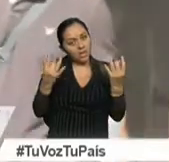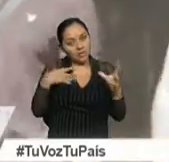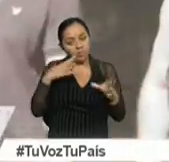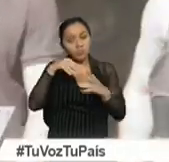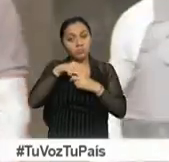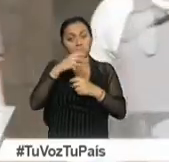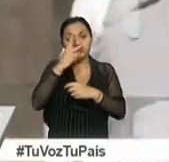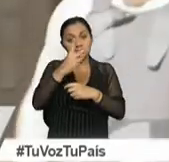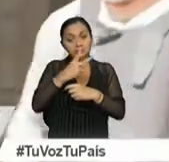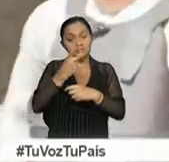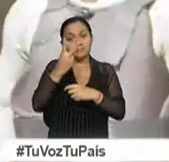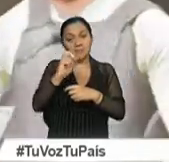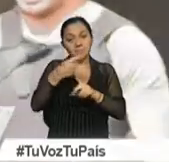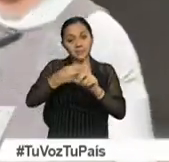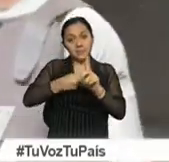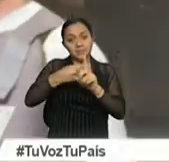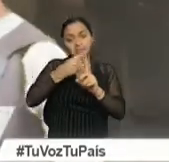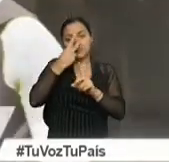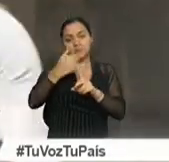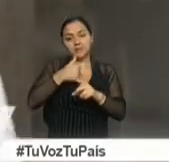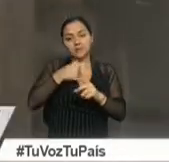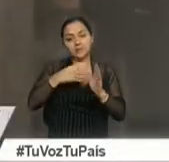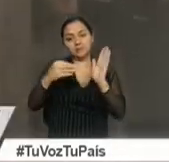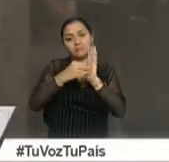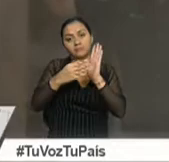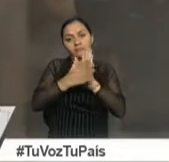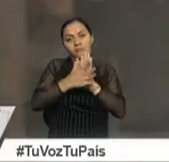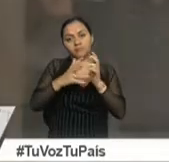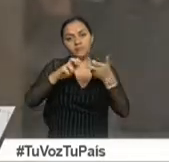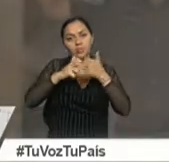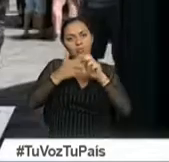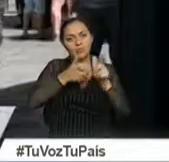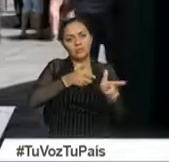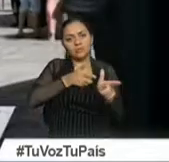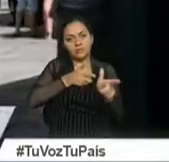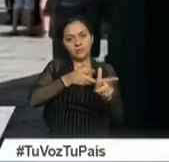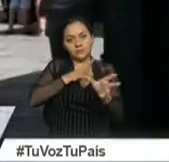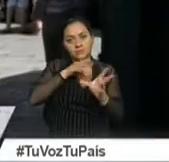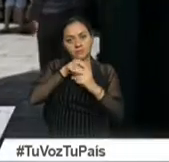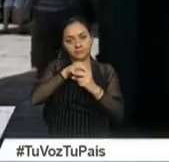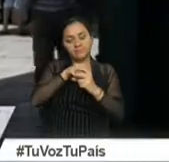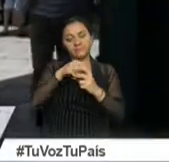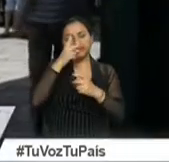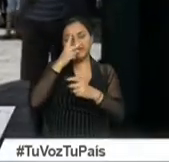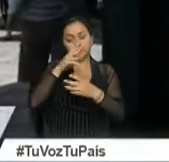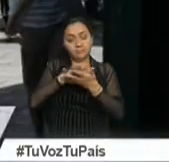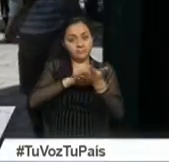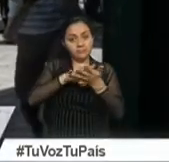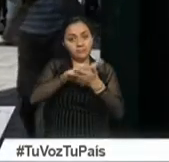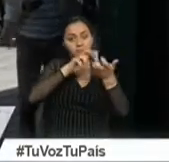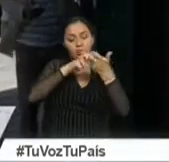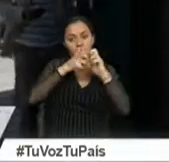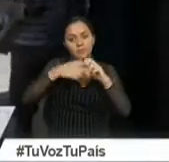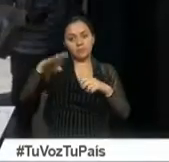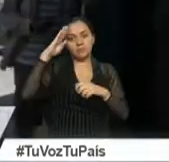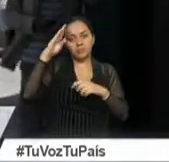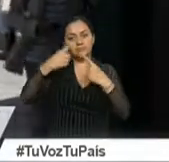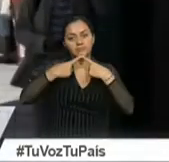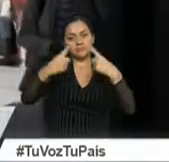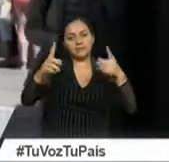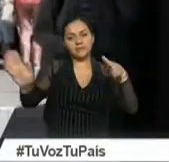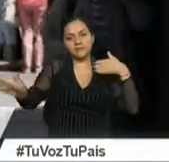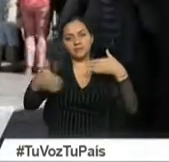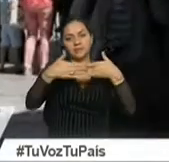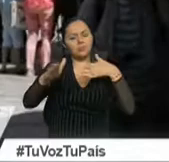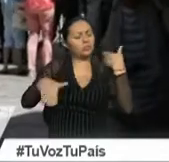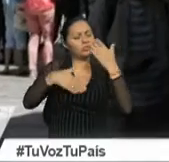los últimos 20 meses solo había registrado ataques con arma blanca. Tras el suceso, la policía anunció el cierre de